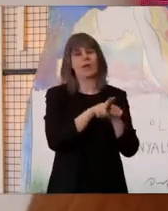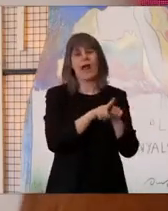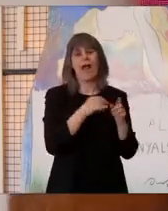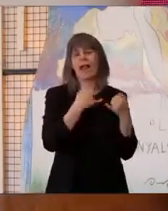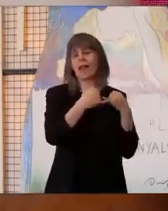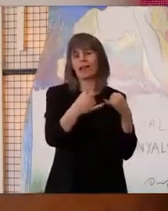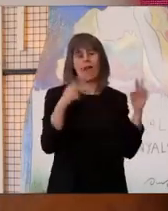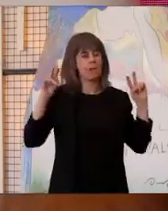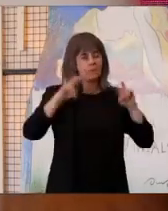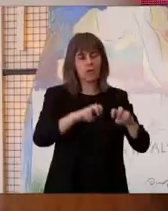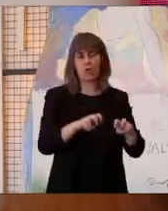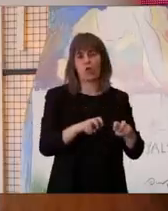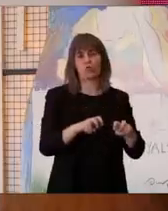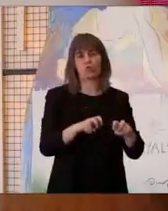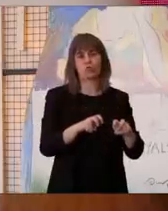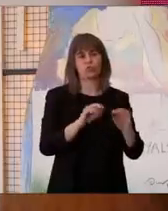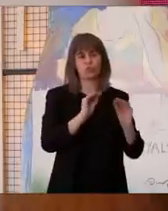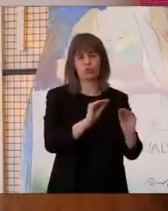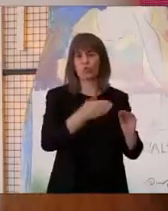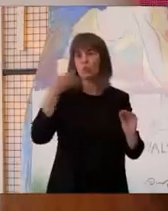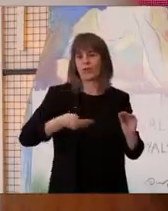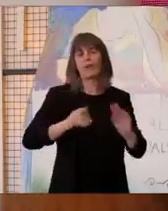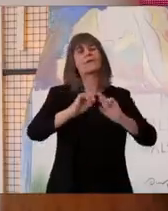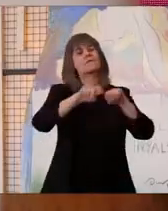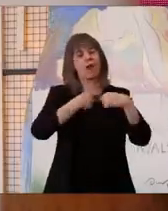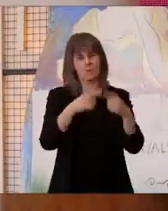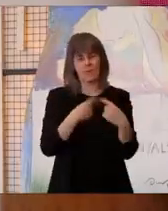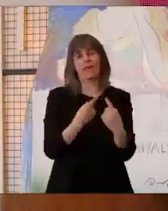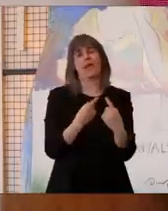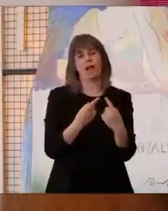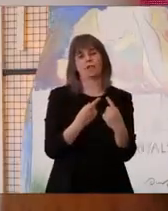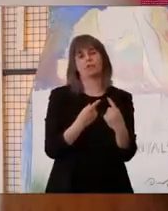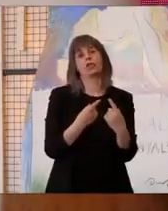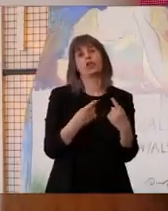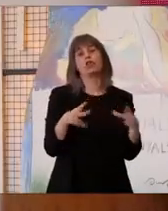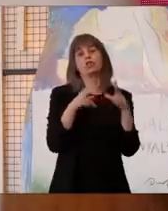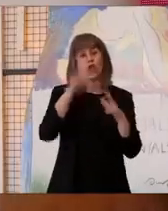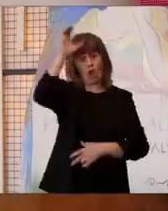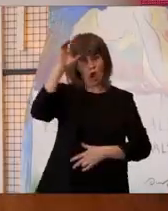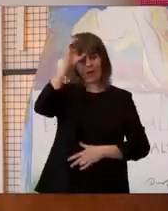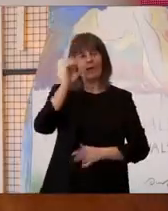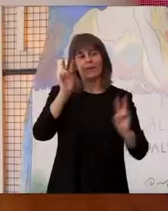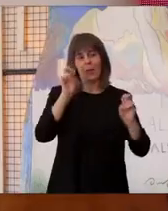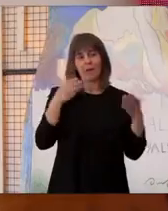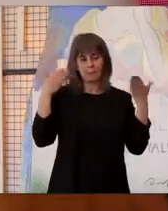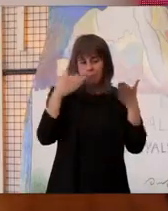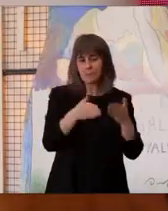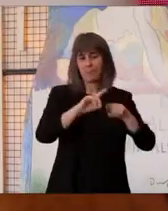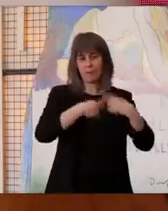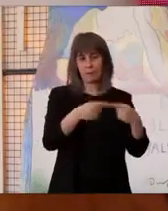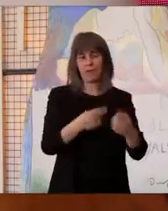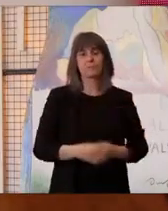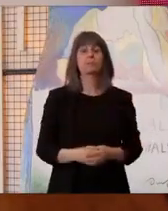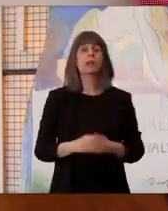vertebrador en su obra que es la familia la sociología de la familia el último libro que ha publicado